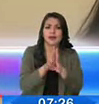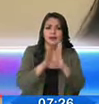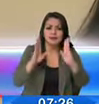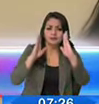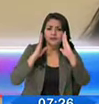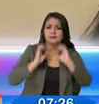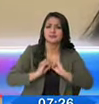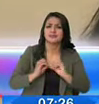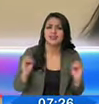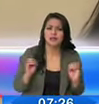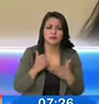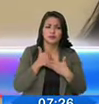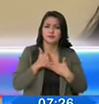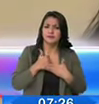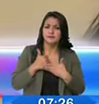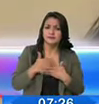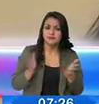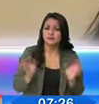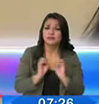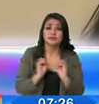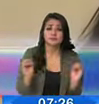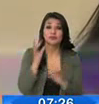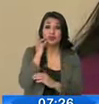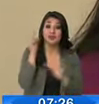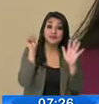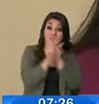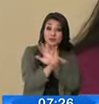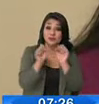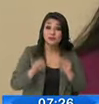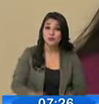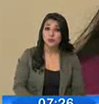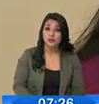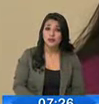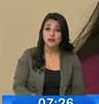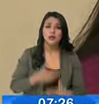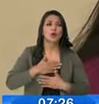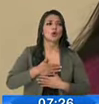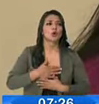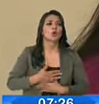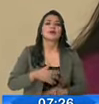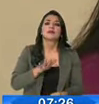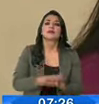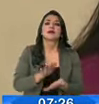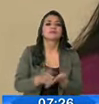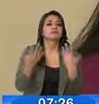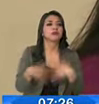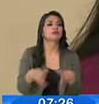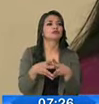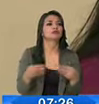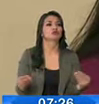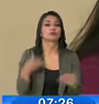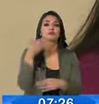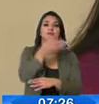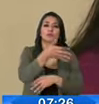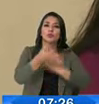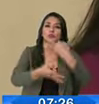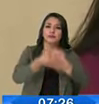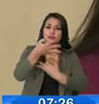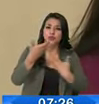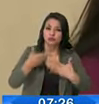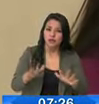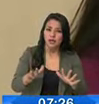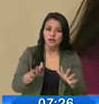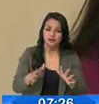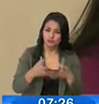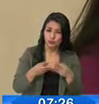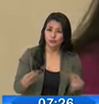ni los incentivos necesarios para que las mujeres podamos denunciar y sintamos la tranquilidad de que cuando vamos a los tribunales vamos a acceder y